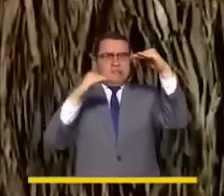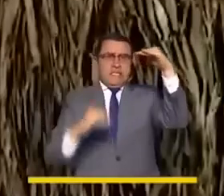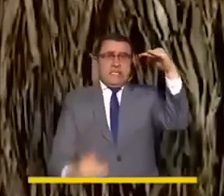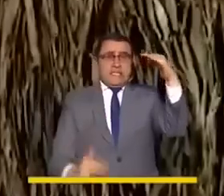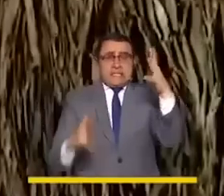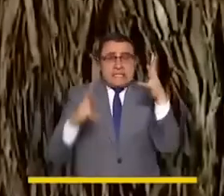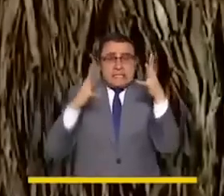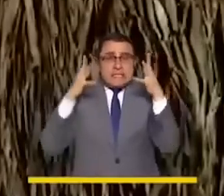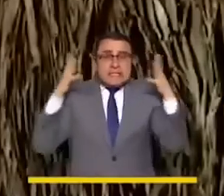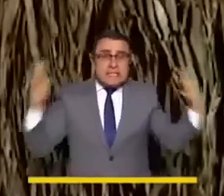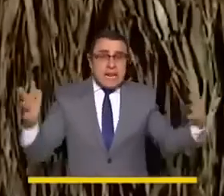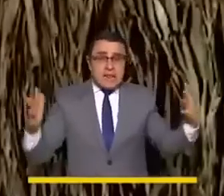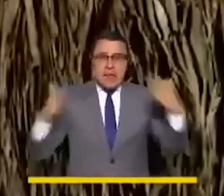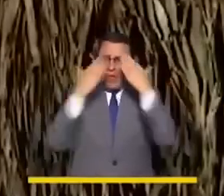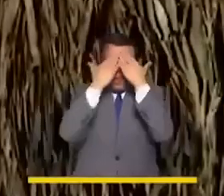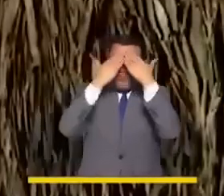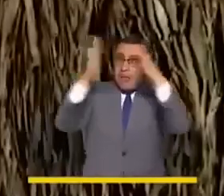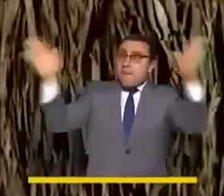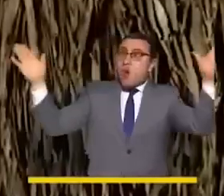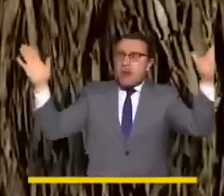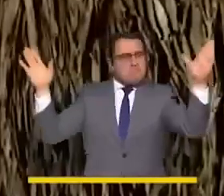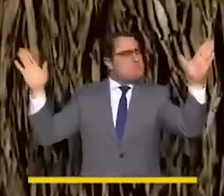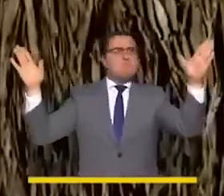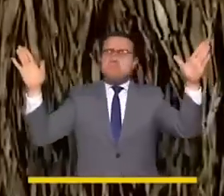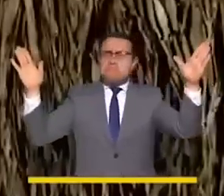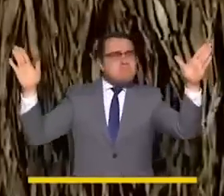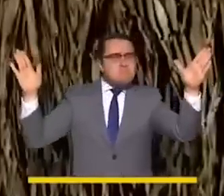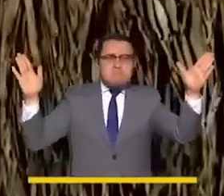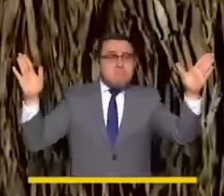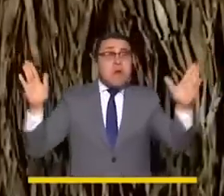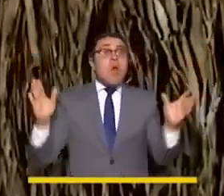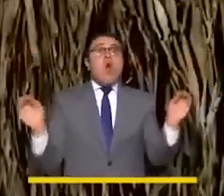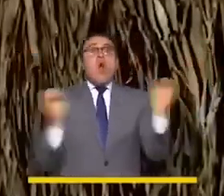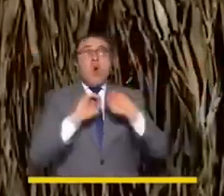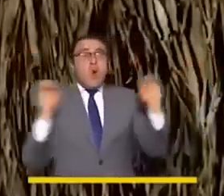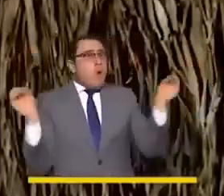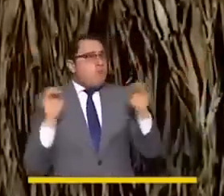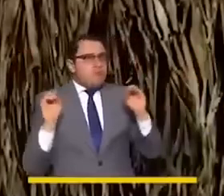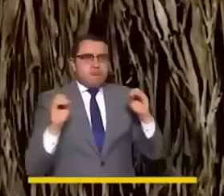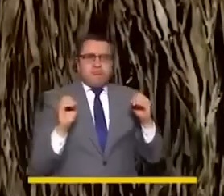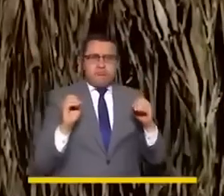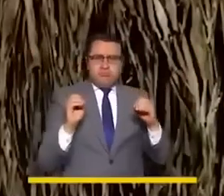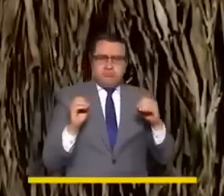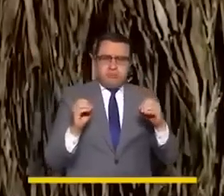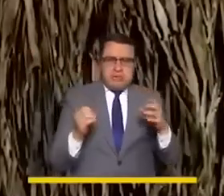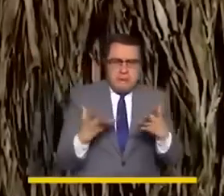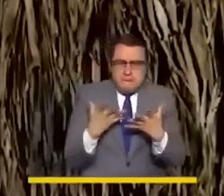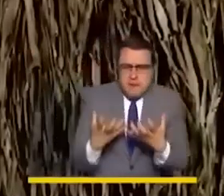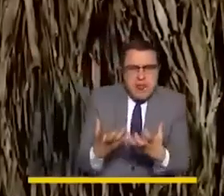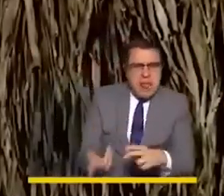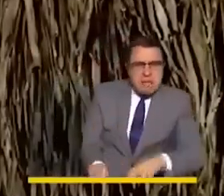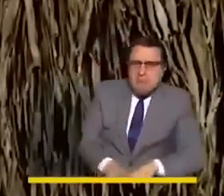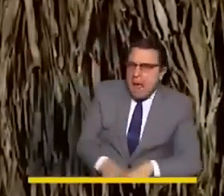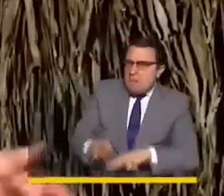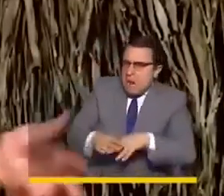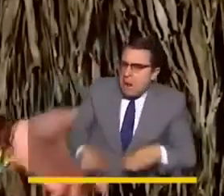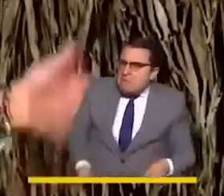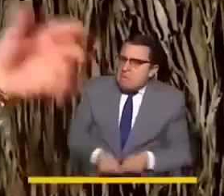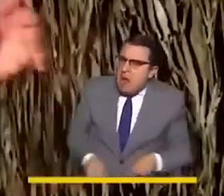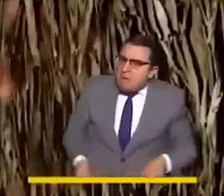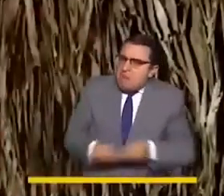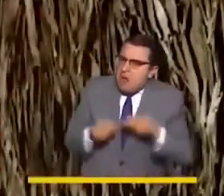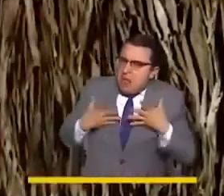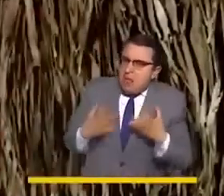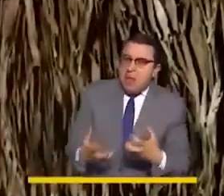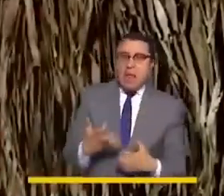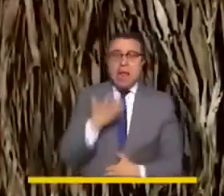su ausencia de democracia, por el enorme acumulado de codicias que, por